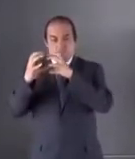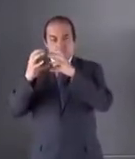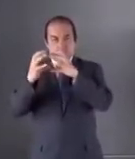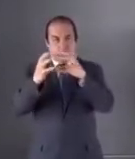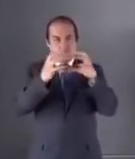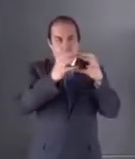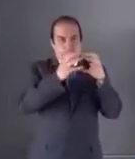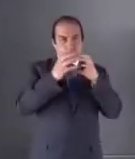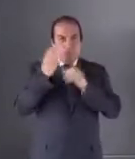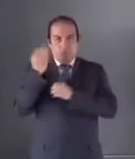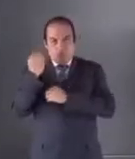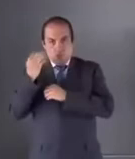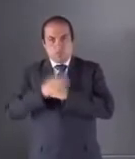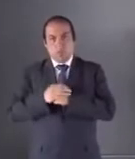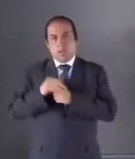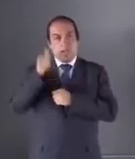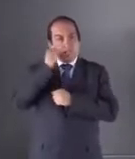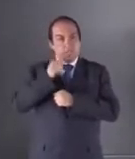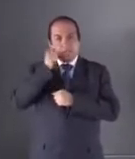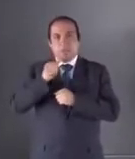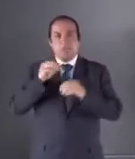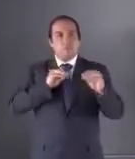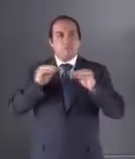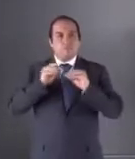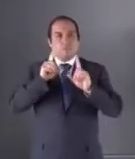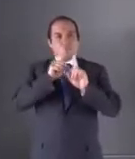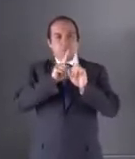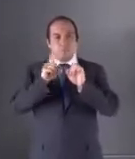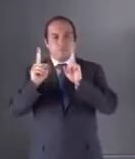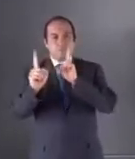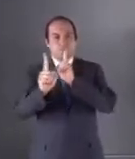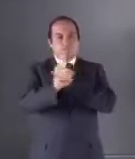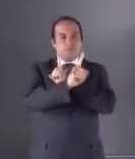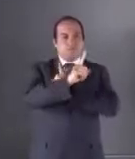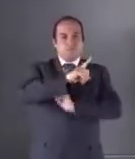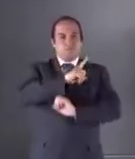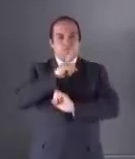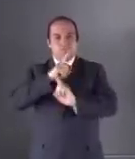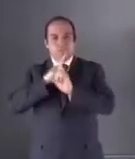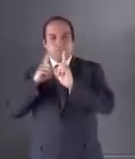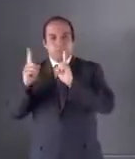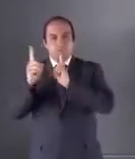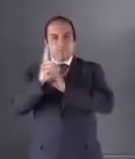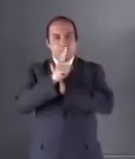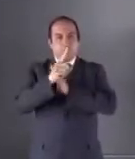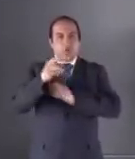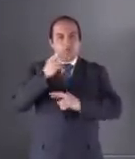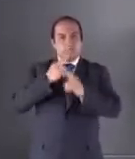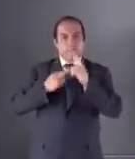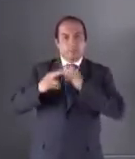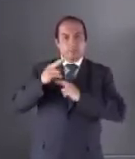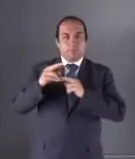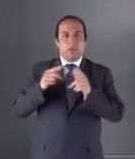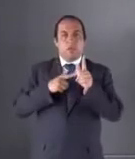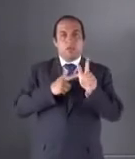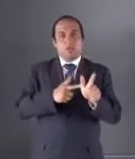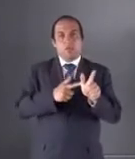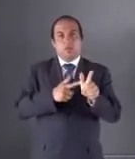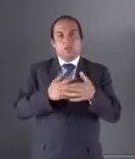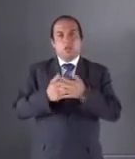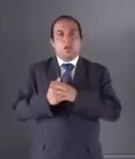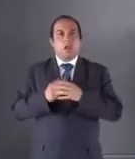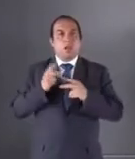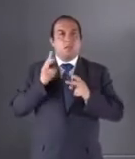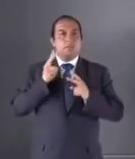tiempo circulando. Es una estación de retorno. Y a continuación vamos a visitar parte